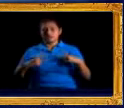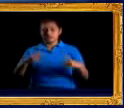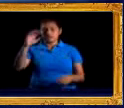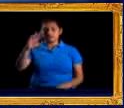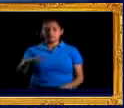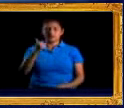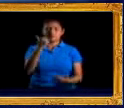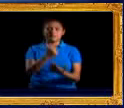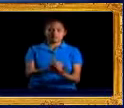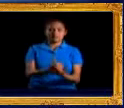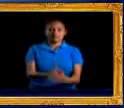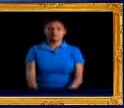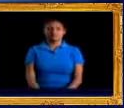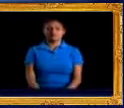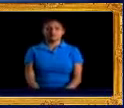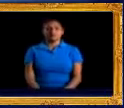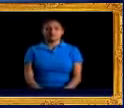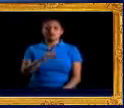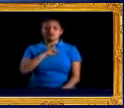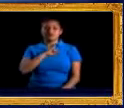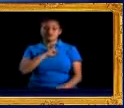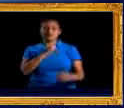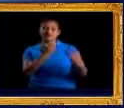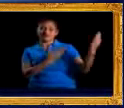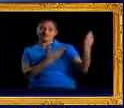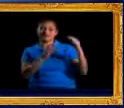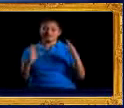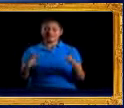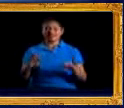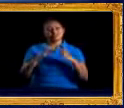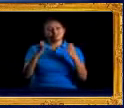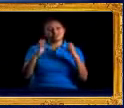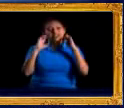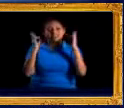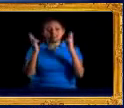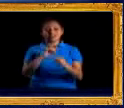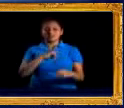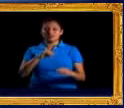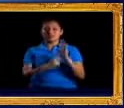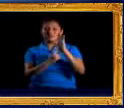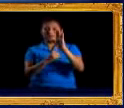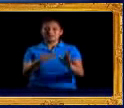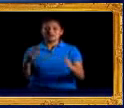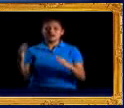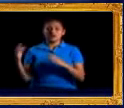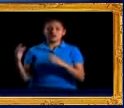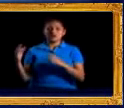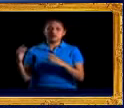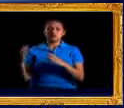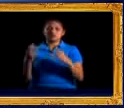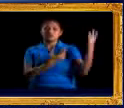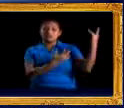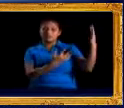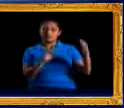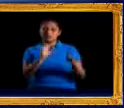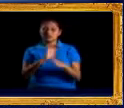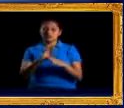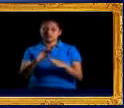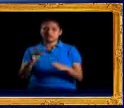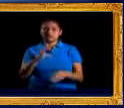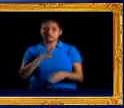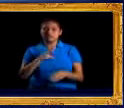¿Cuántos siervos hay acá? Entonces la revelación se la muestran a los siervos, las cosas que deben de